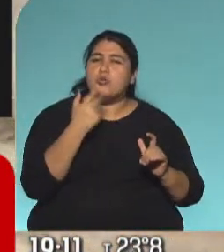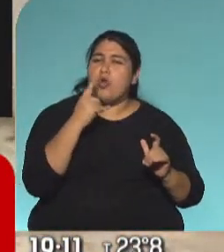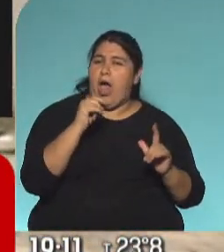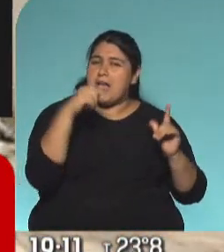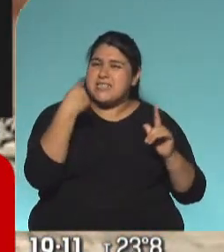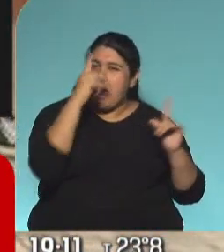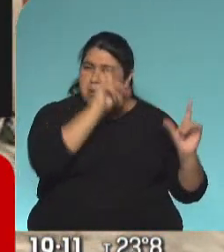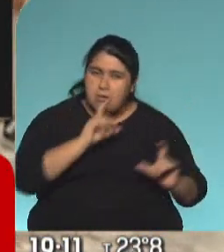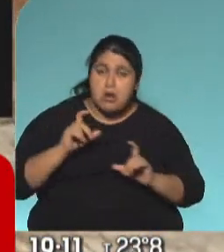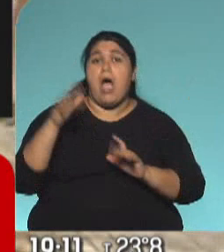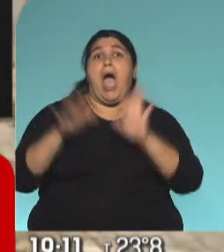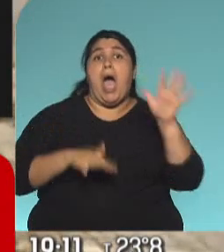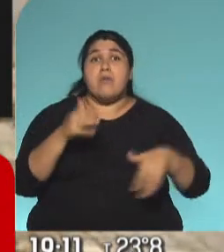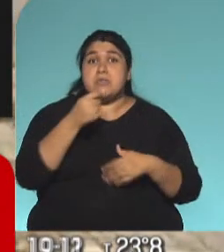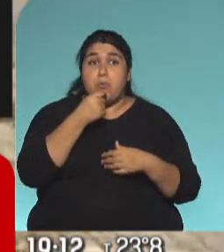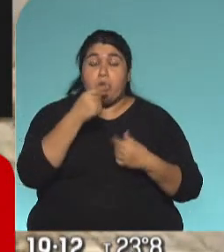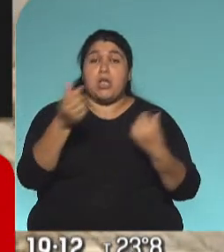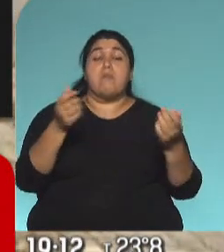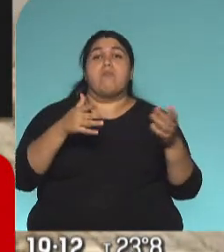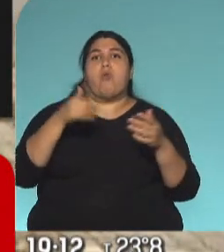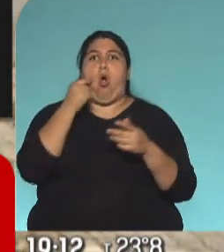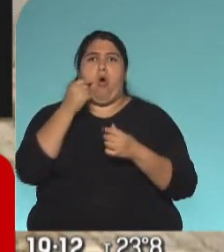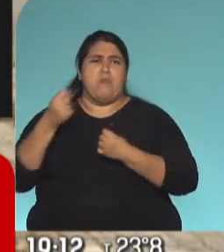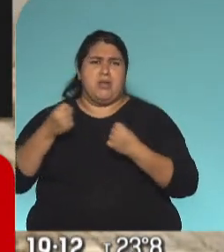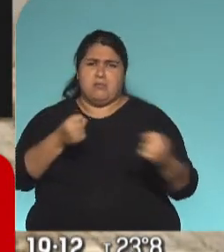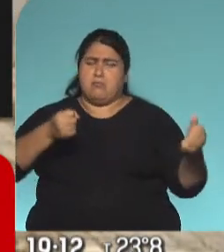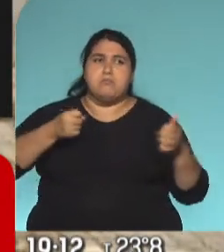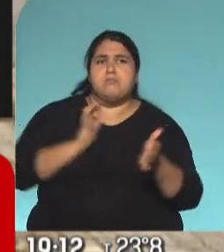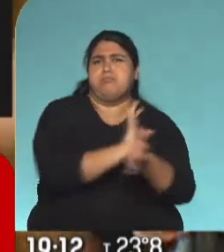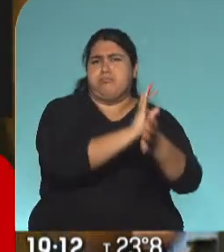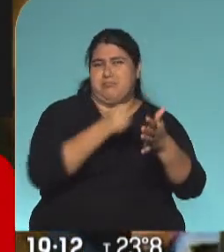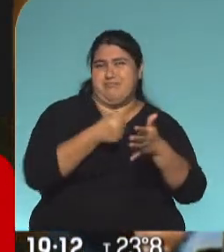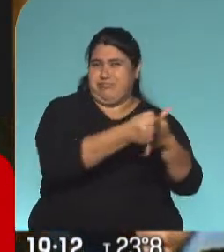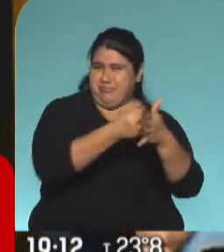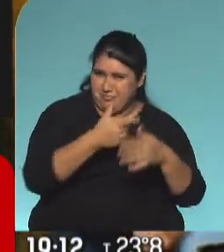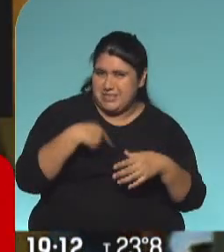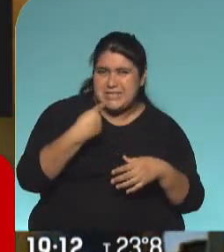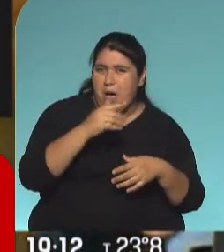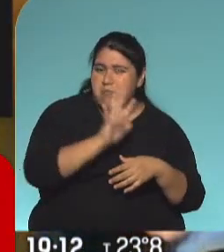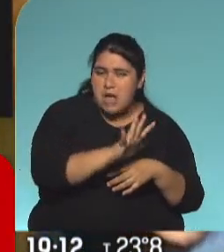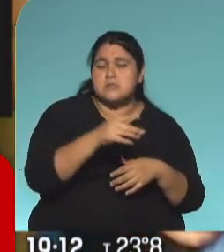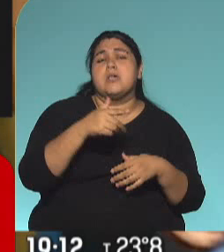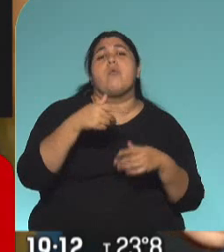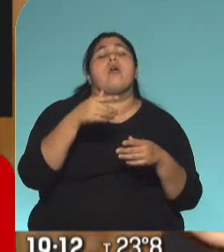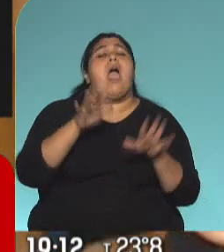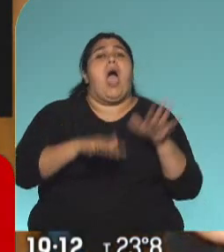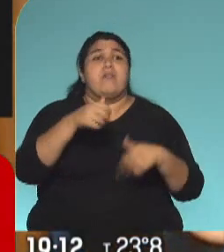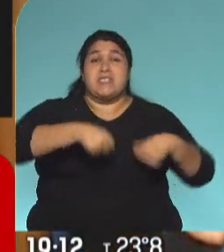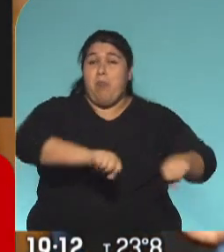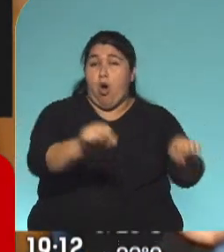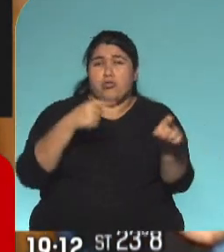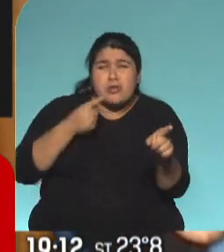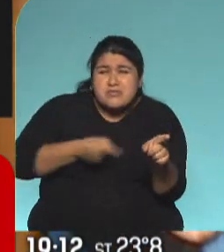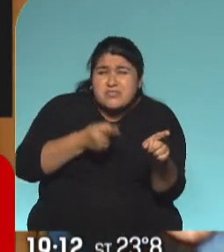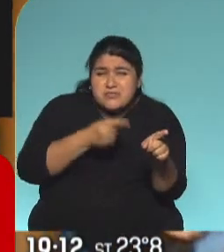tiraba el auto encima, ella tenía la moto toda rota, porque él la corría por donde iba, ella la corría, ella